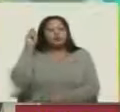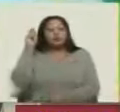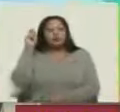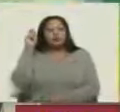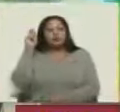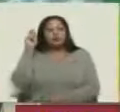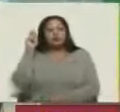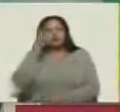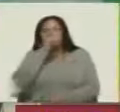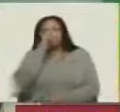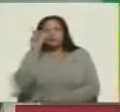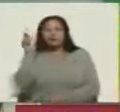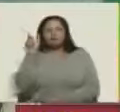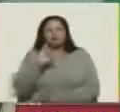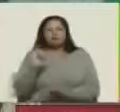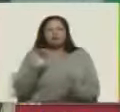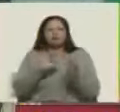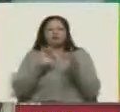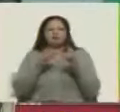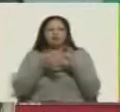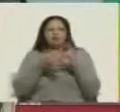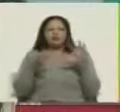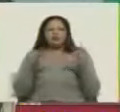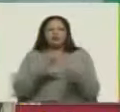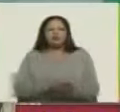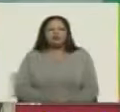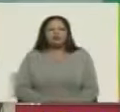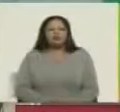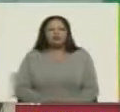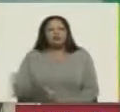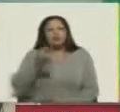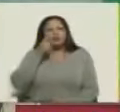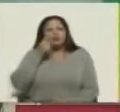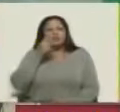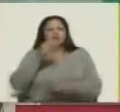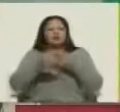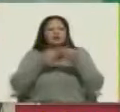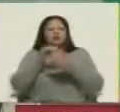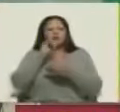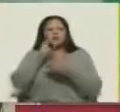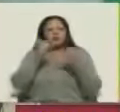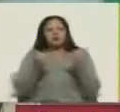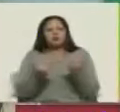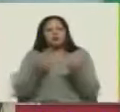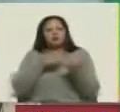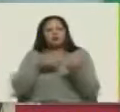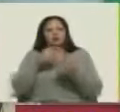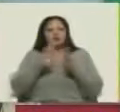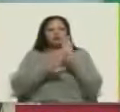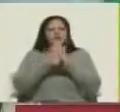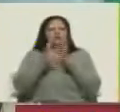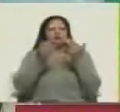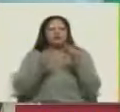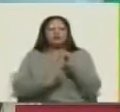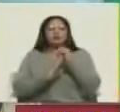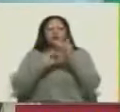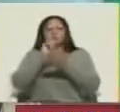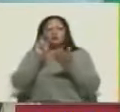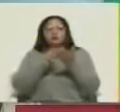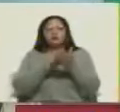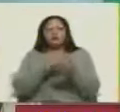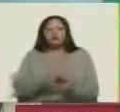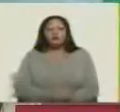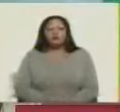el PSU? Allá. Bueno. Ahí sí. Pendientes, ¿no? Lo que ha sido y lo que es la información a esta hora que se está desarrollando en la Dirección Nacional del